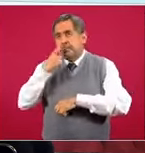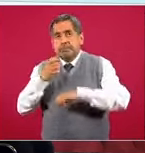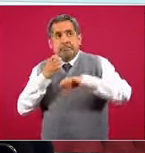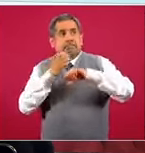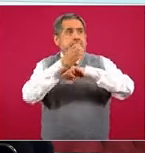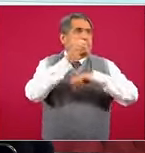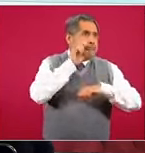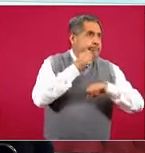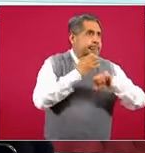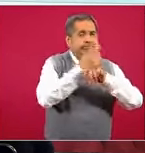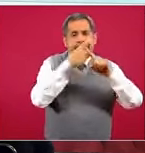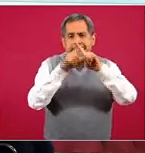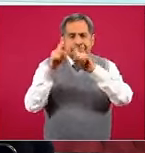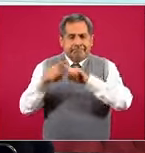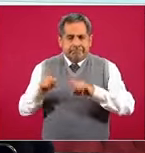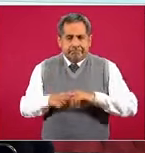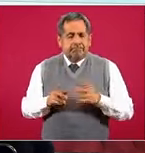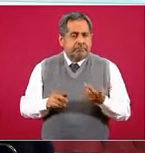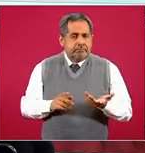una infección